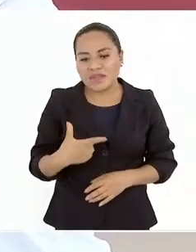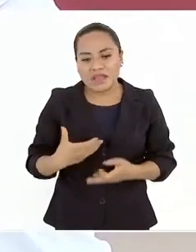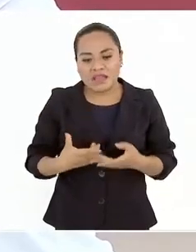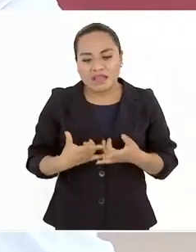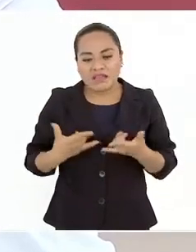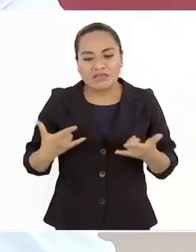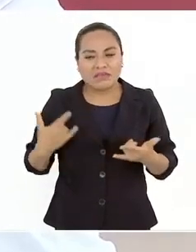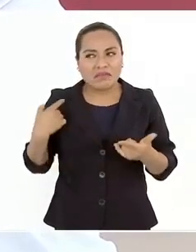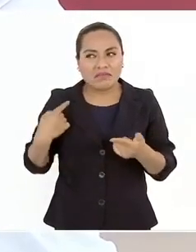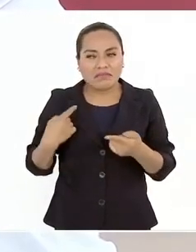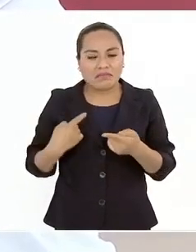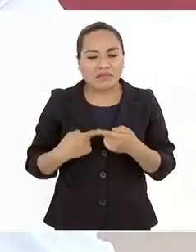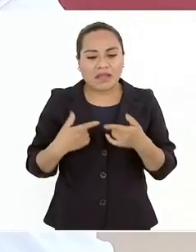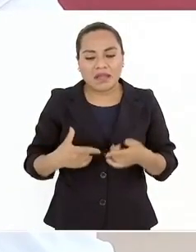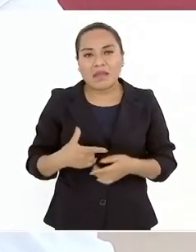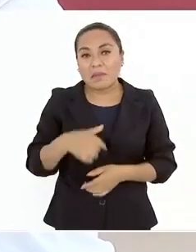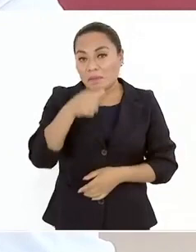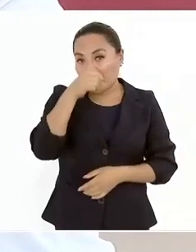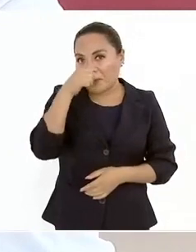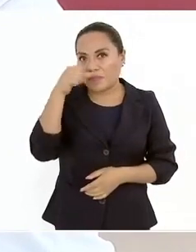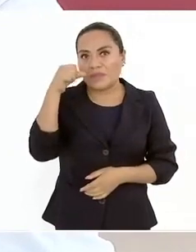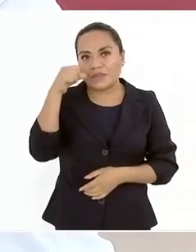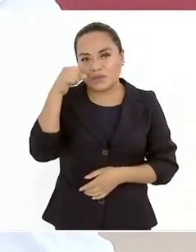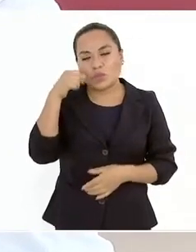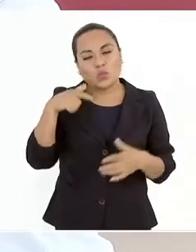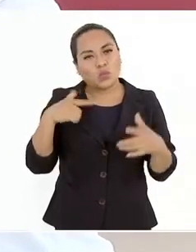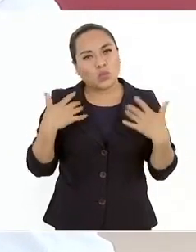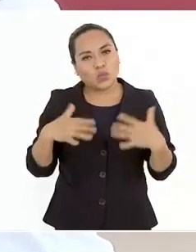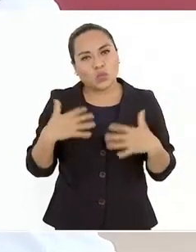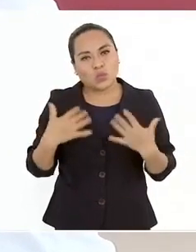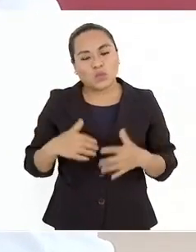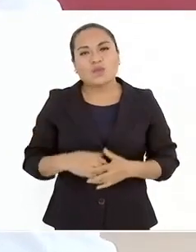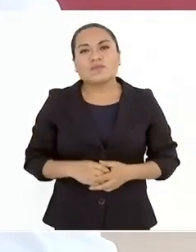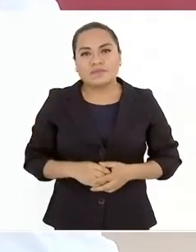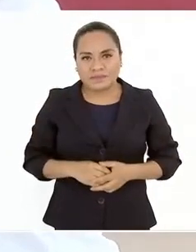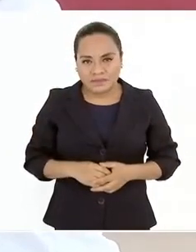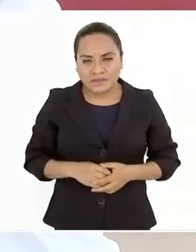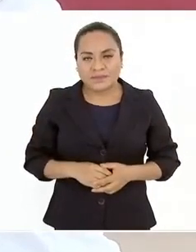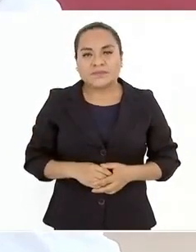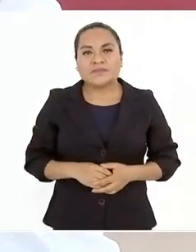México, Benito Juárez García. Y luego